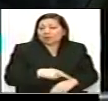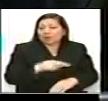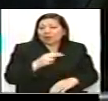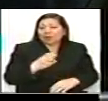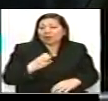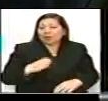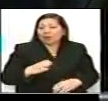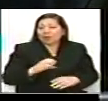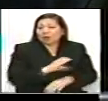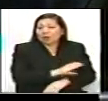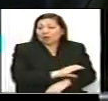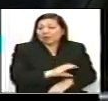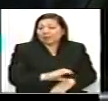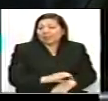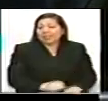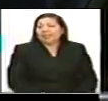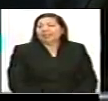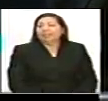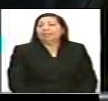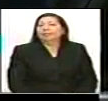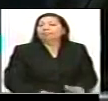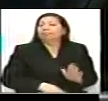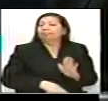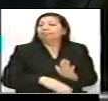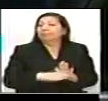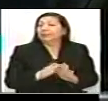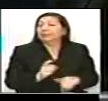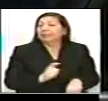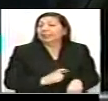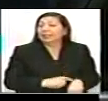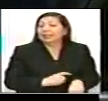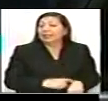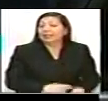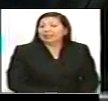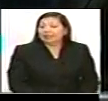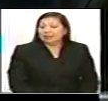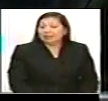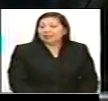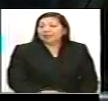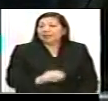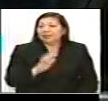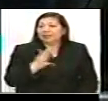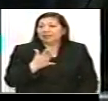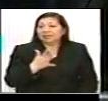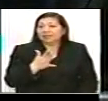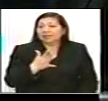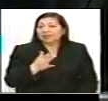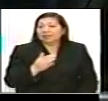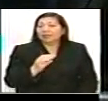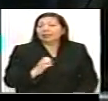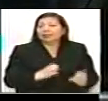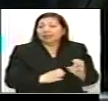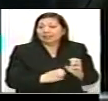costera, está superando este momento las 5,000 estaciones